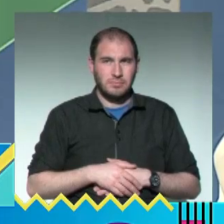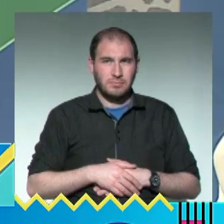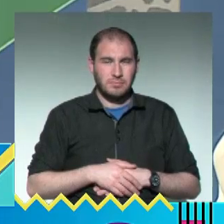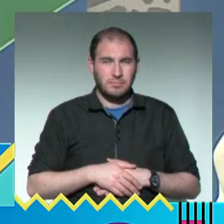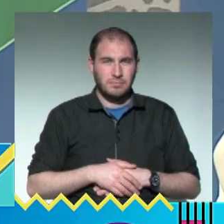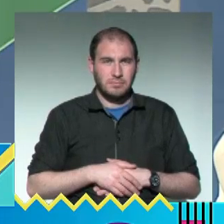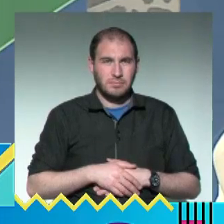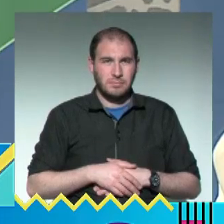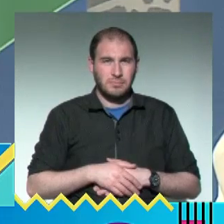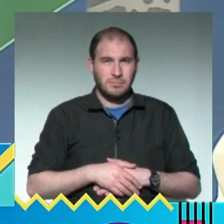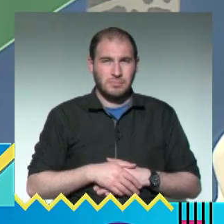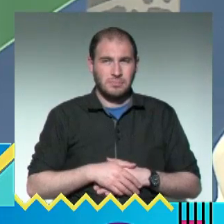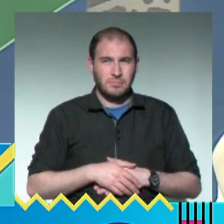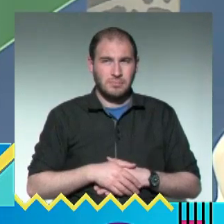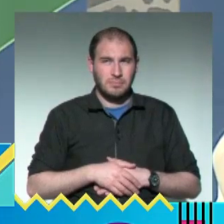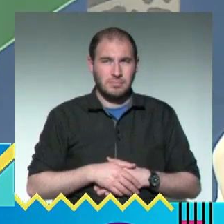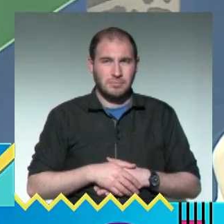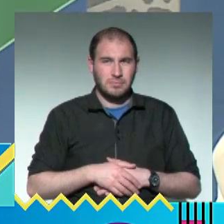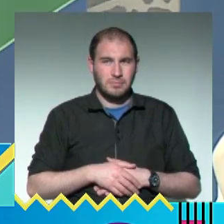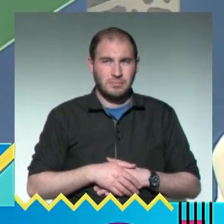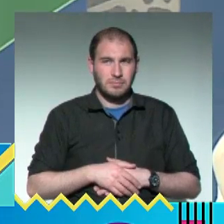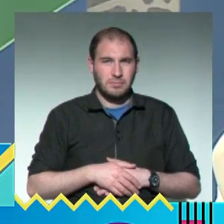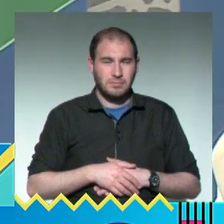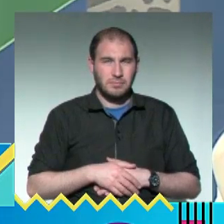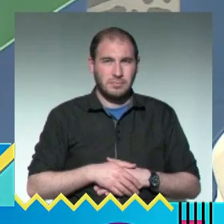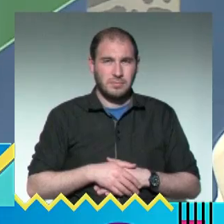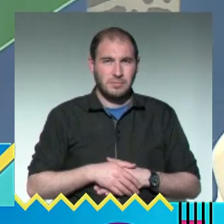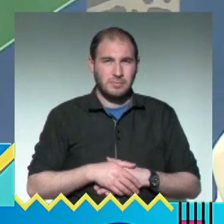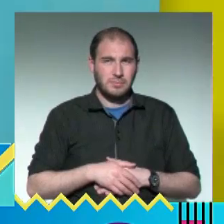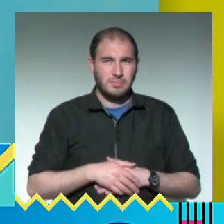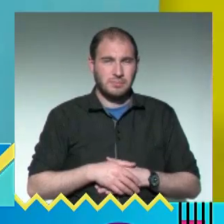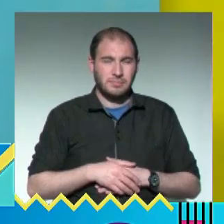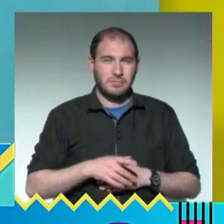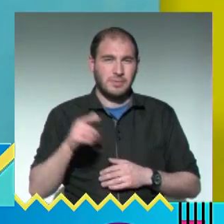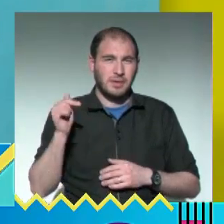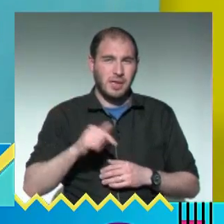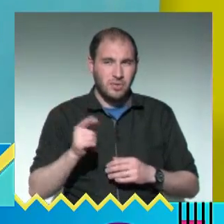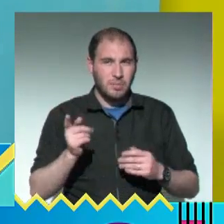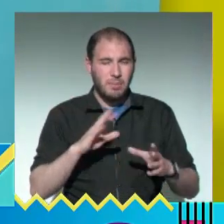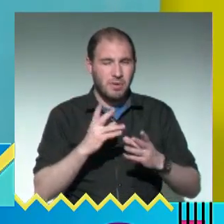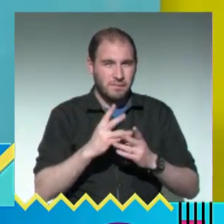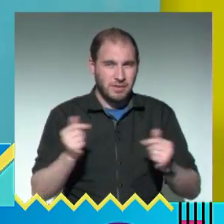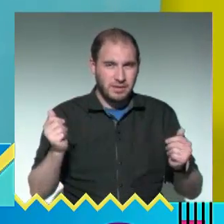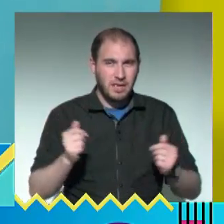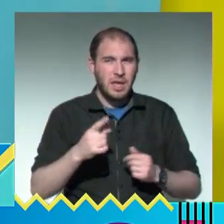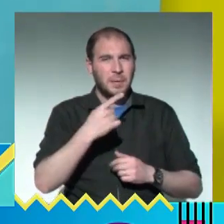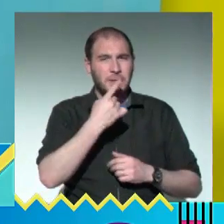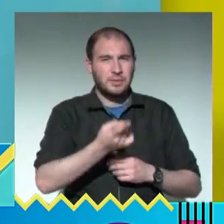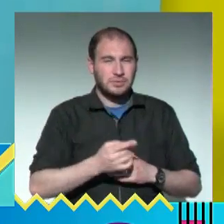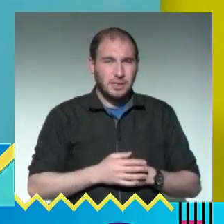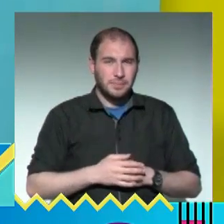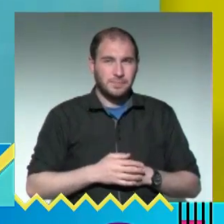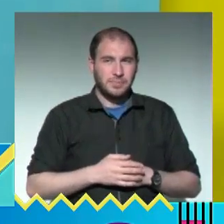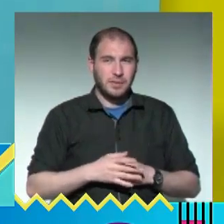tienen un poquito más de culpa que el resto, ¿no? Bien, una cosa como para ir ya cerrando es preguntarle si